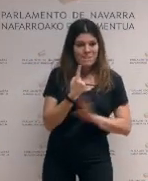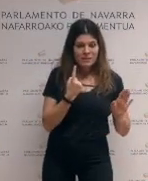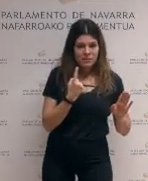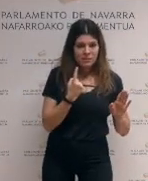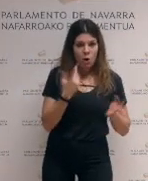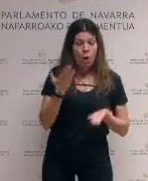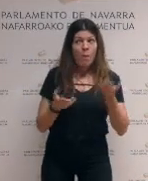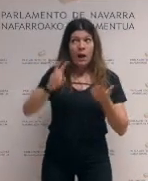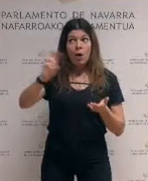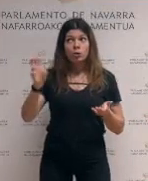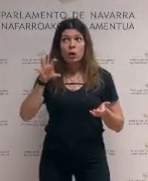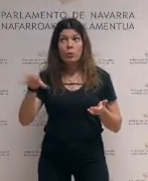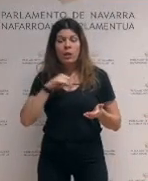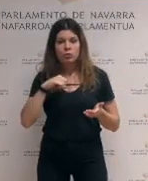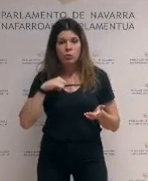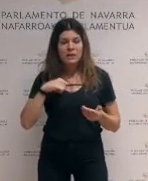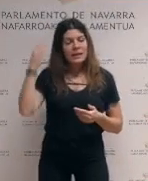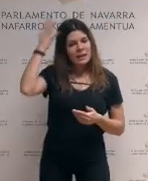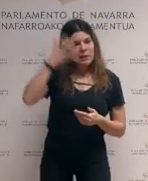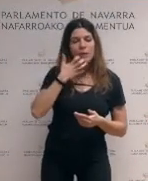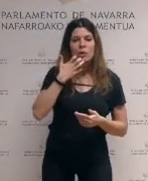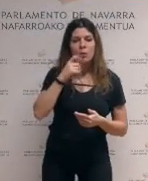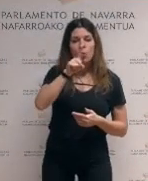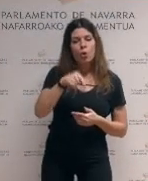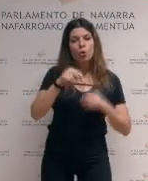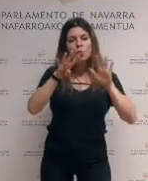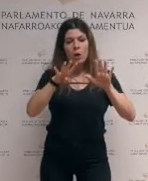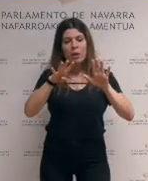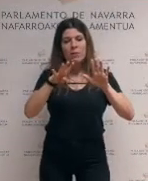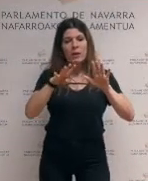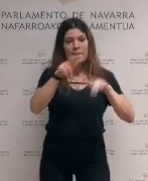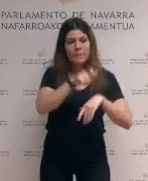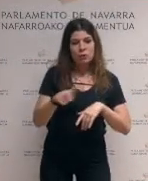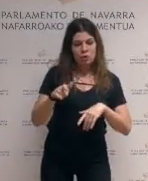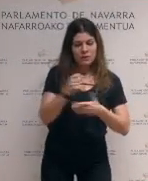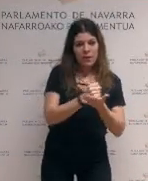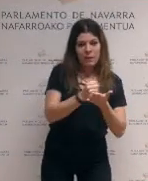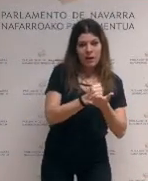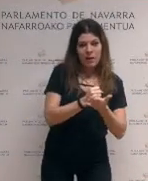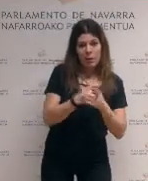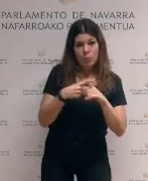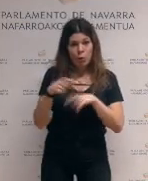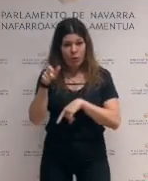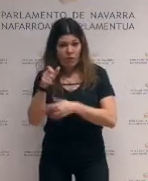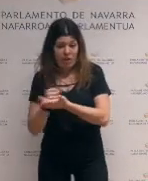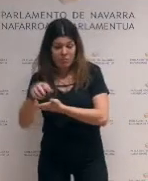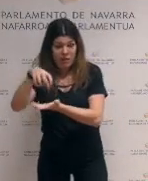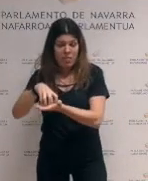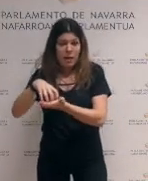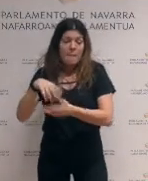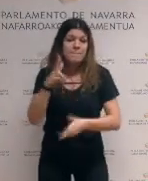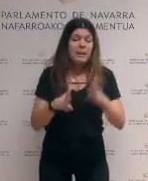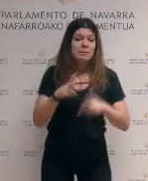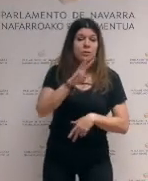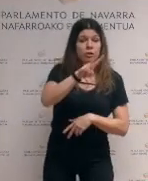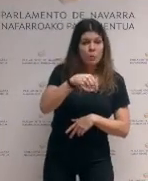en otras comunidades autónomas. En Navarra, por ejemplo, hay 1,9 farmacéuticos por farmacia, mientras que en el País Vasco, por ejemplo, hay 3,3 farmacéuticos